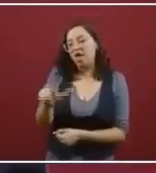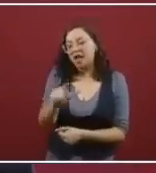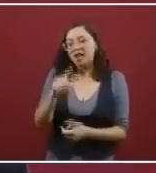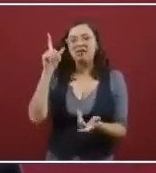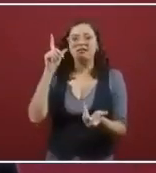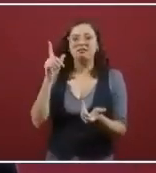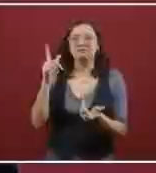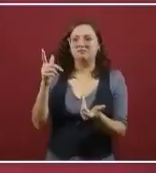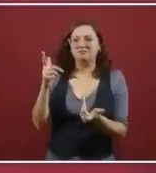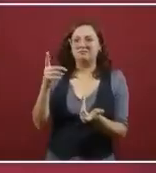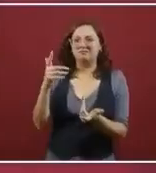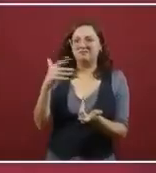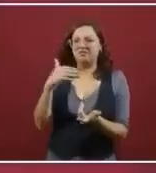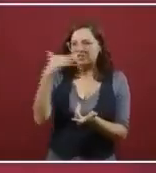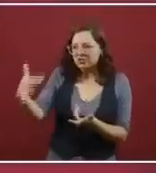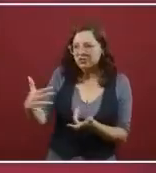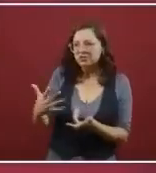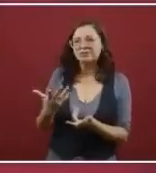O